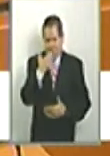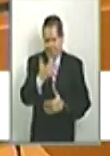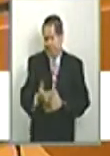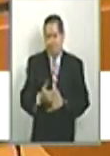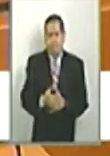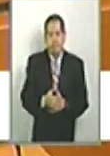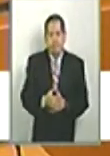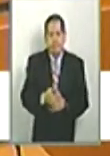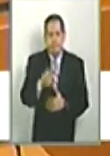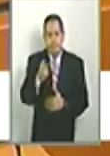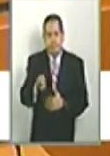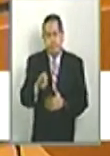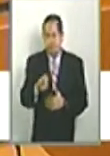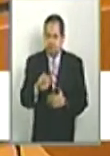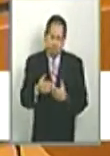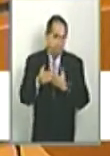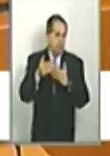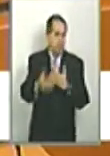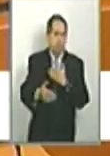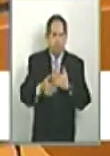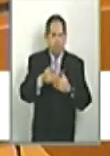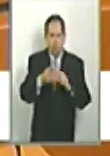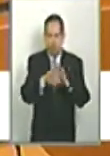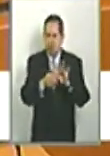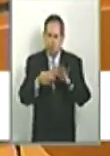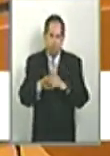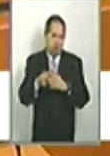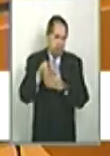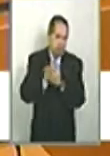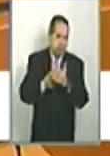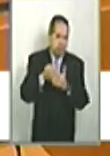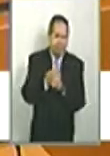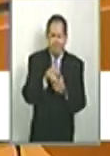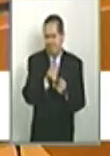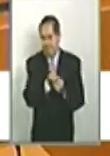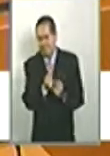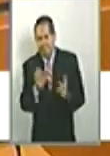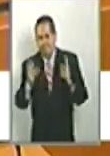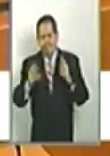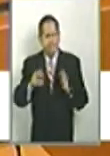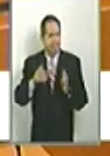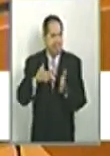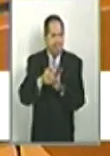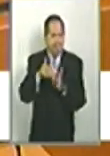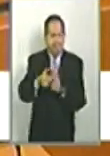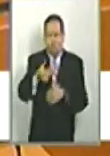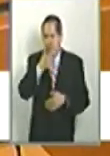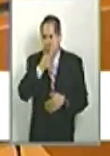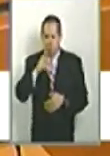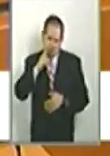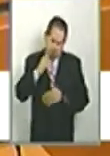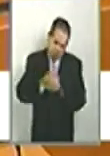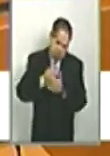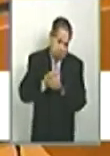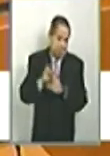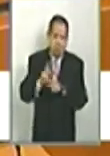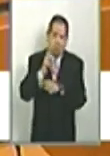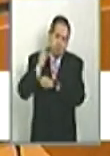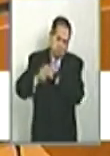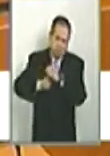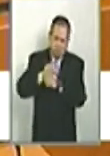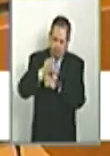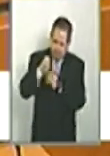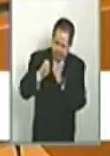que fue una bandera que enarbolaron centenares de miles de mujeres y de hombres desde hace muchos